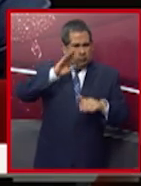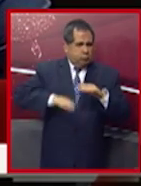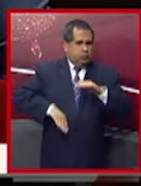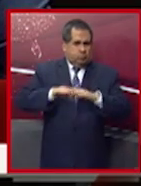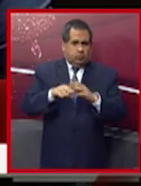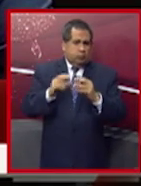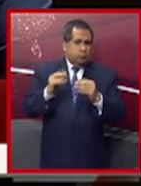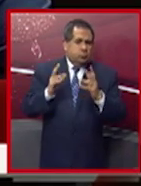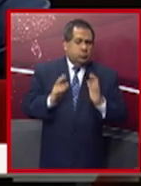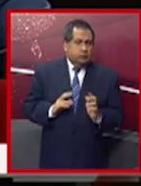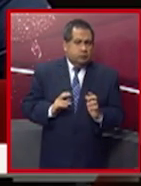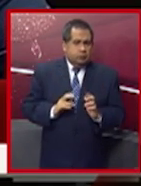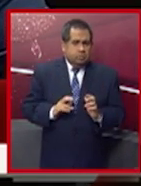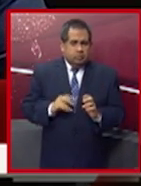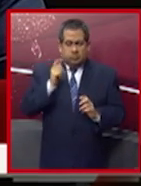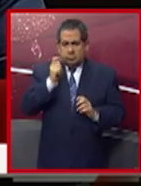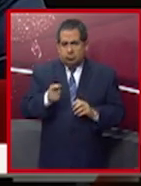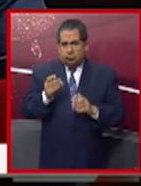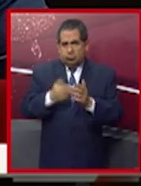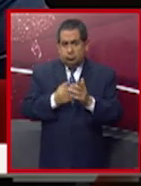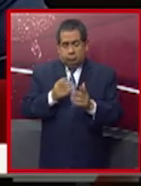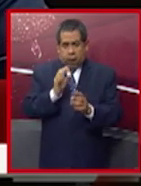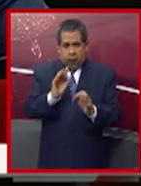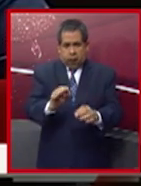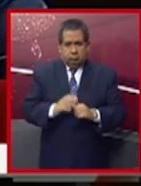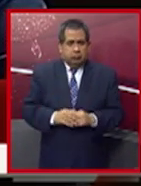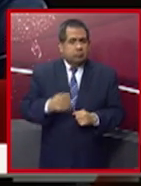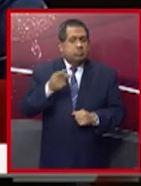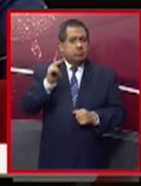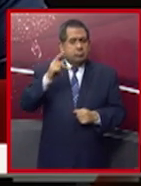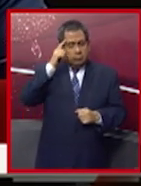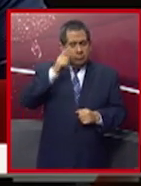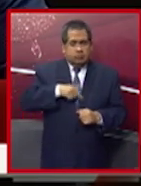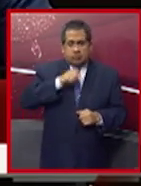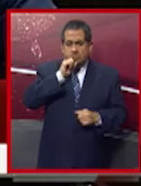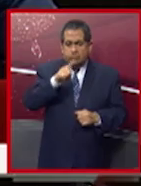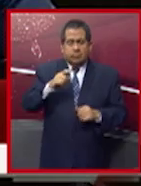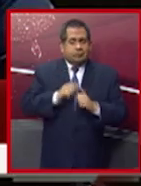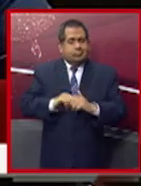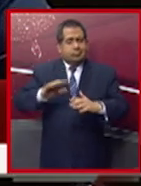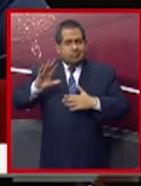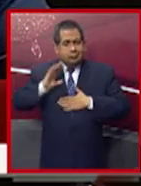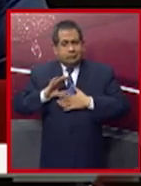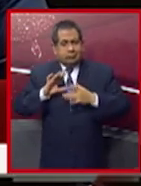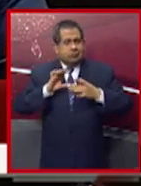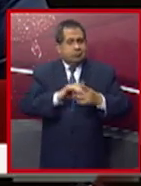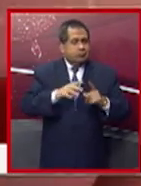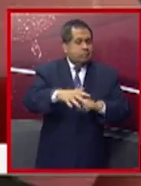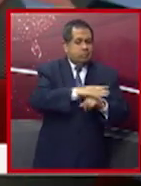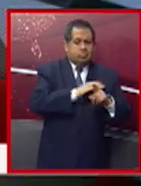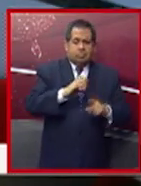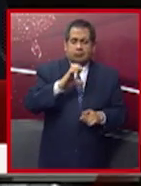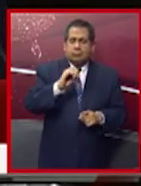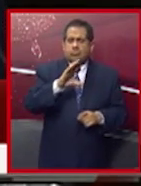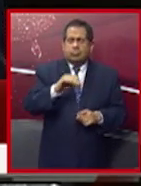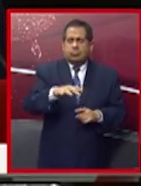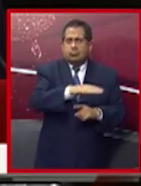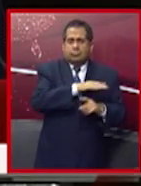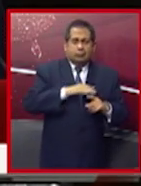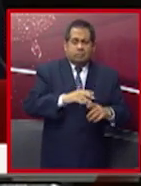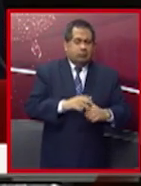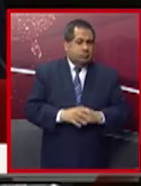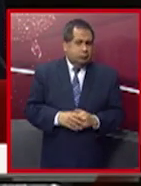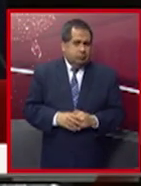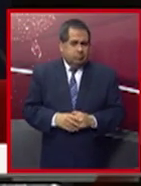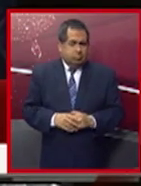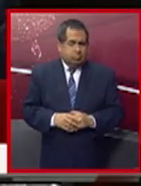unidades más de lo que se está diciendo. Pero ¿dónde está nuestro compromiso con el sector ambiental? La